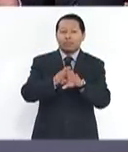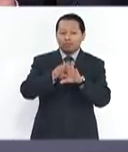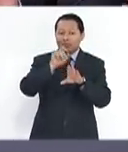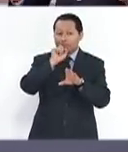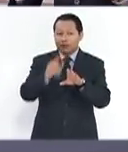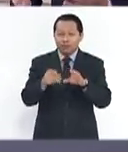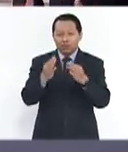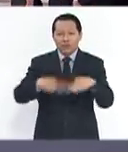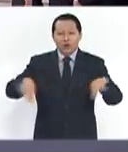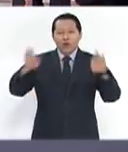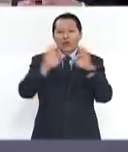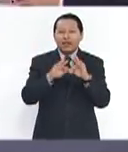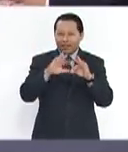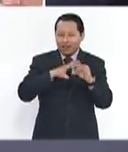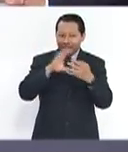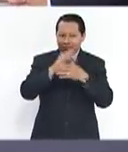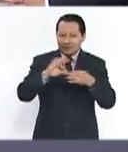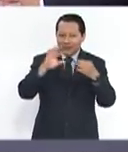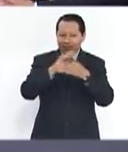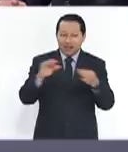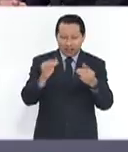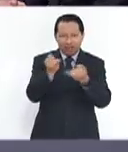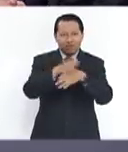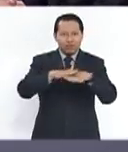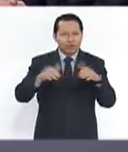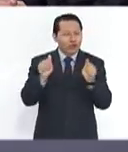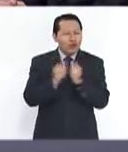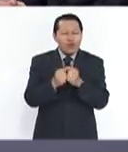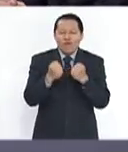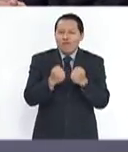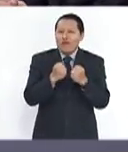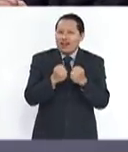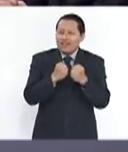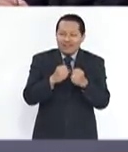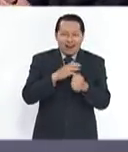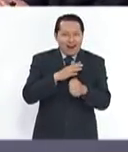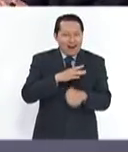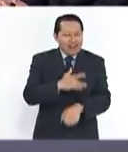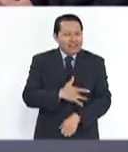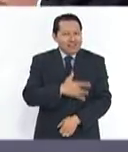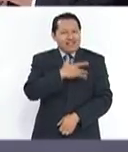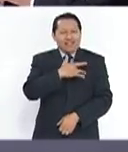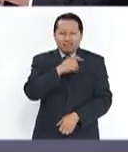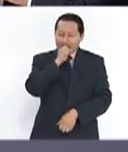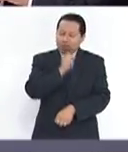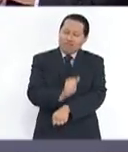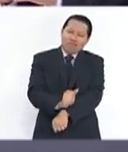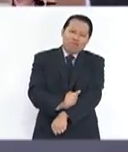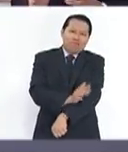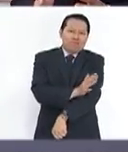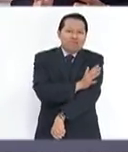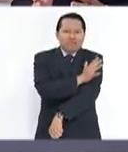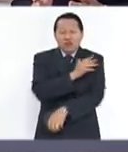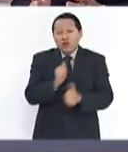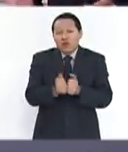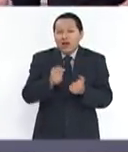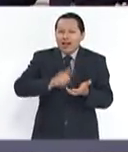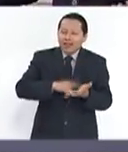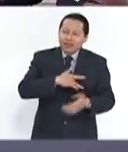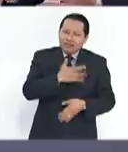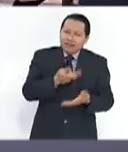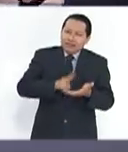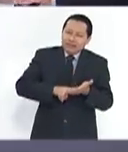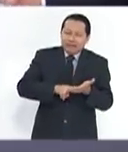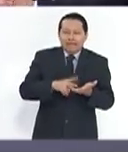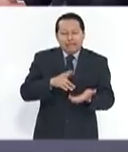concluirlo de esta forma, informando con mucho ánimo y por supuesto con una cierta melancolía, pero